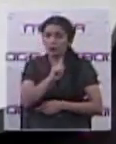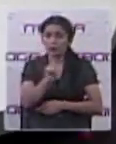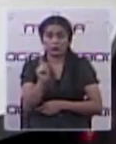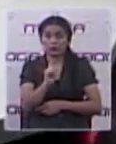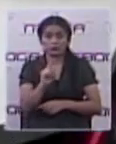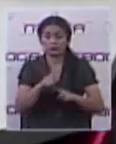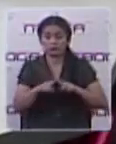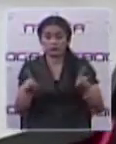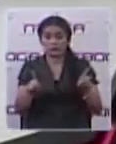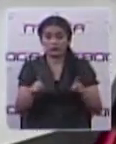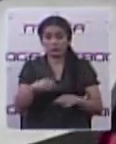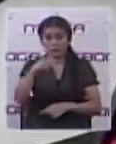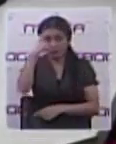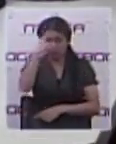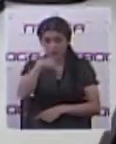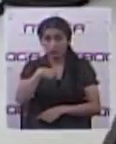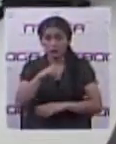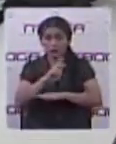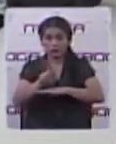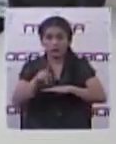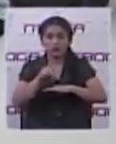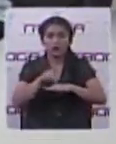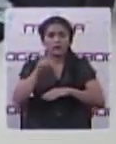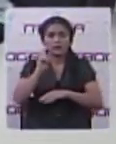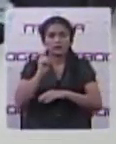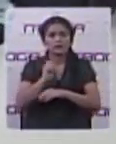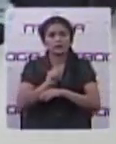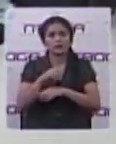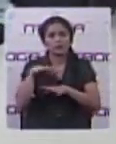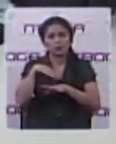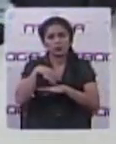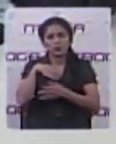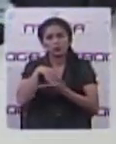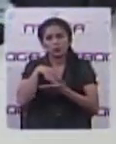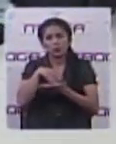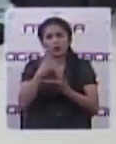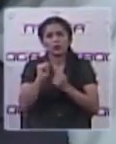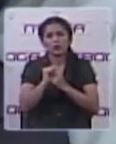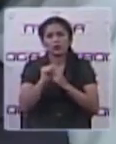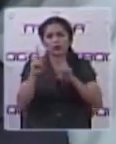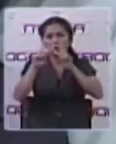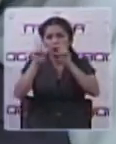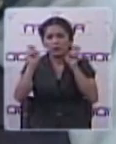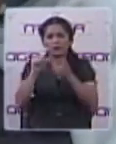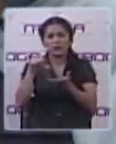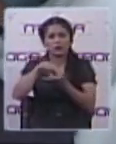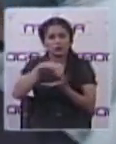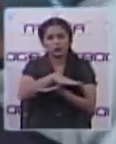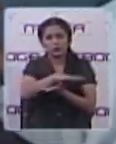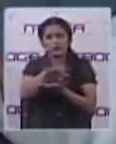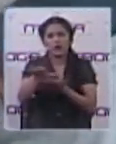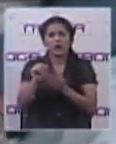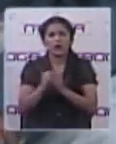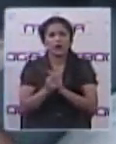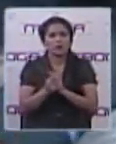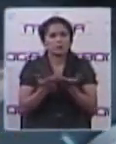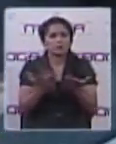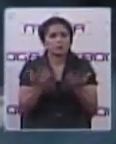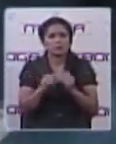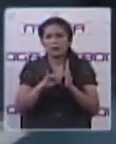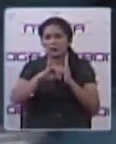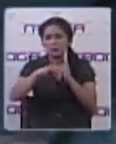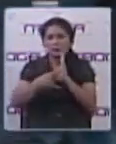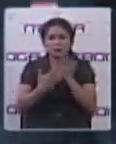piensa. El agente de bienes raíces debe prepararse en temas como urbanismo, como arquitectura, psicología, la